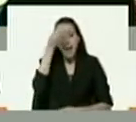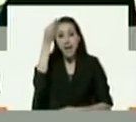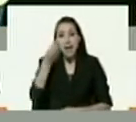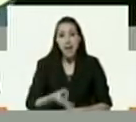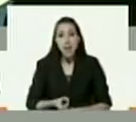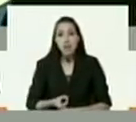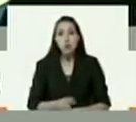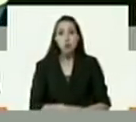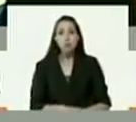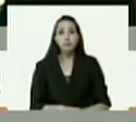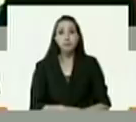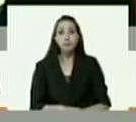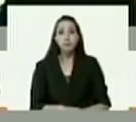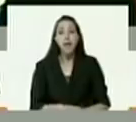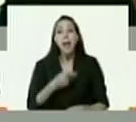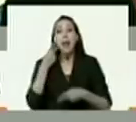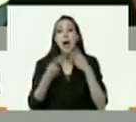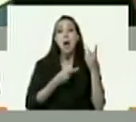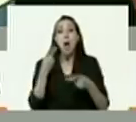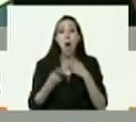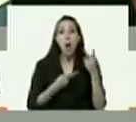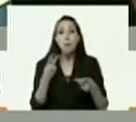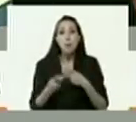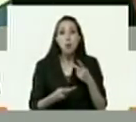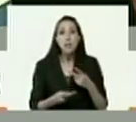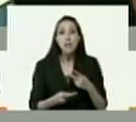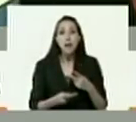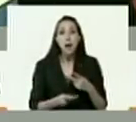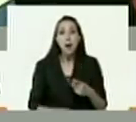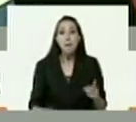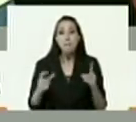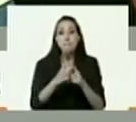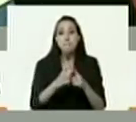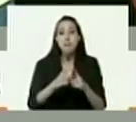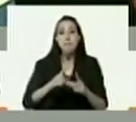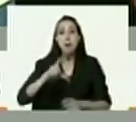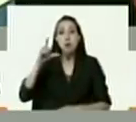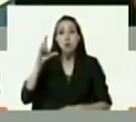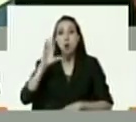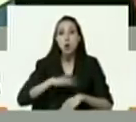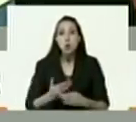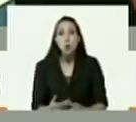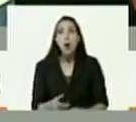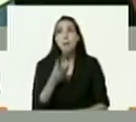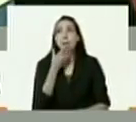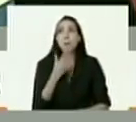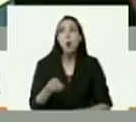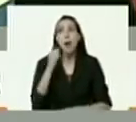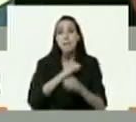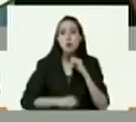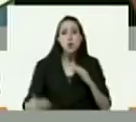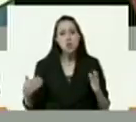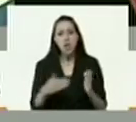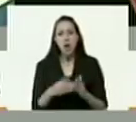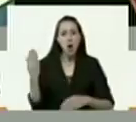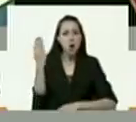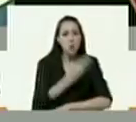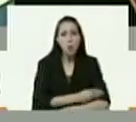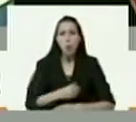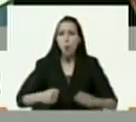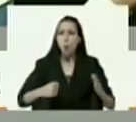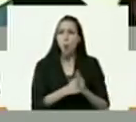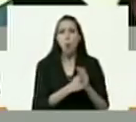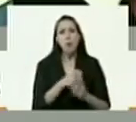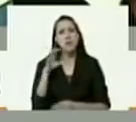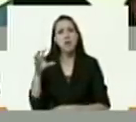en la política con P mayúscula, no la violencia, no en los atajos, no en los golpes de Estado, y menos golpes de Estado